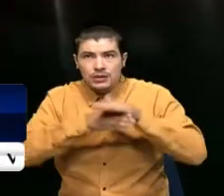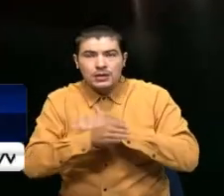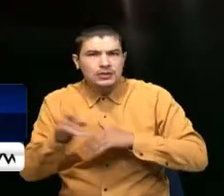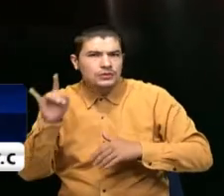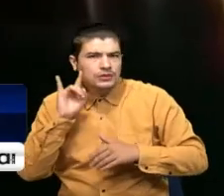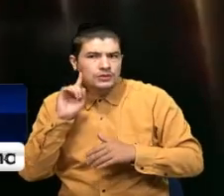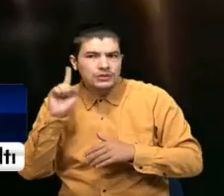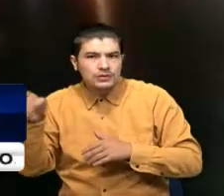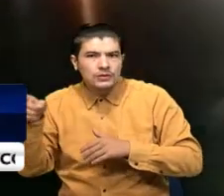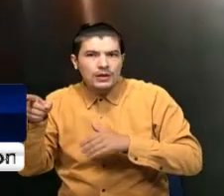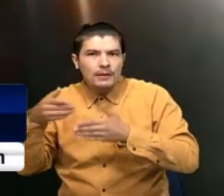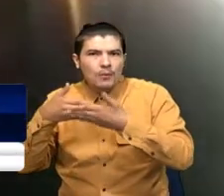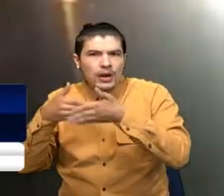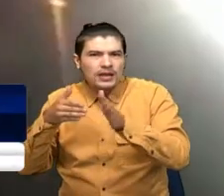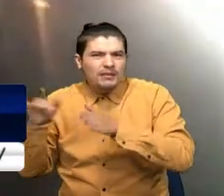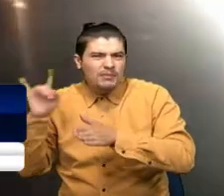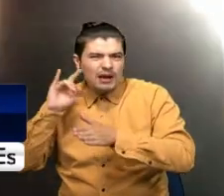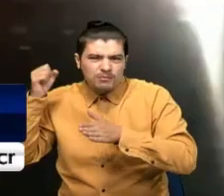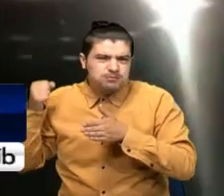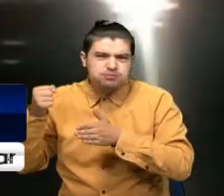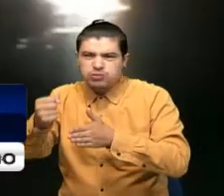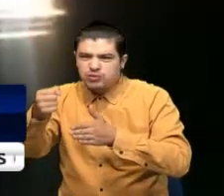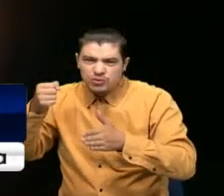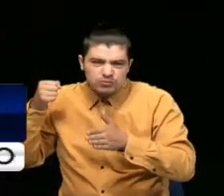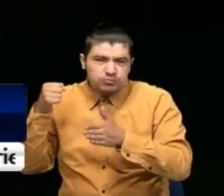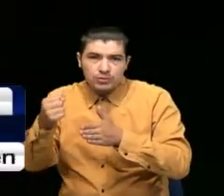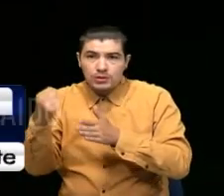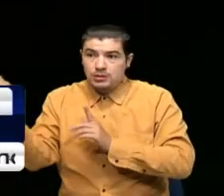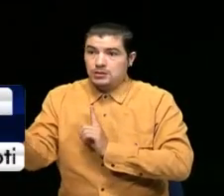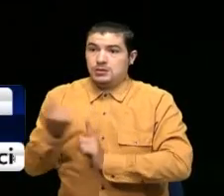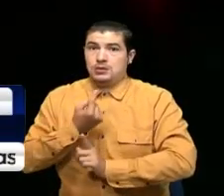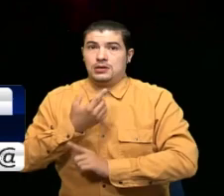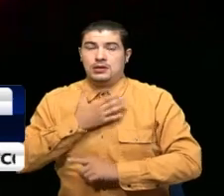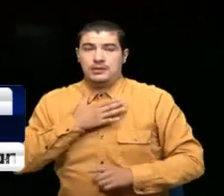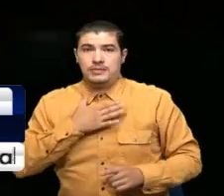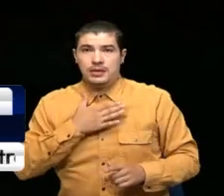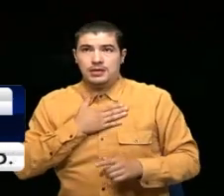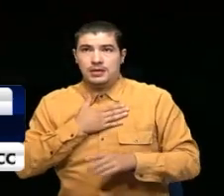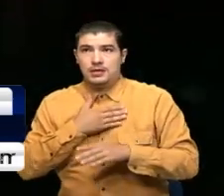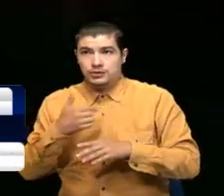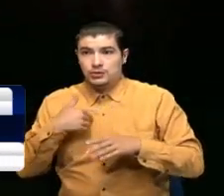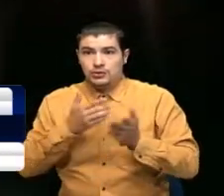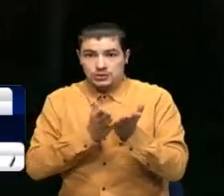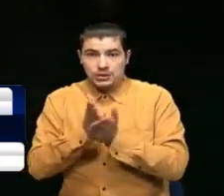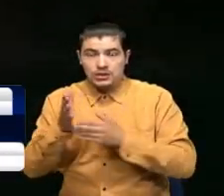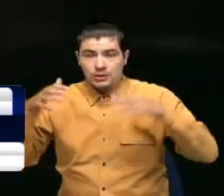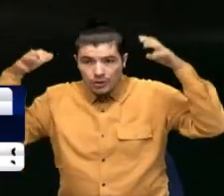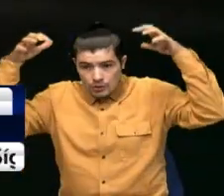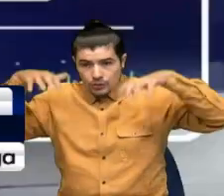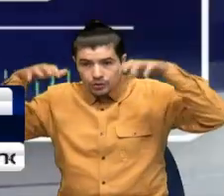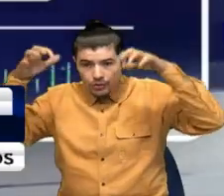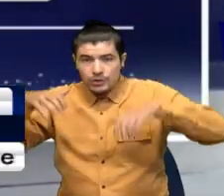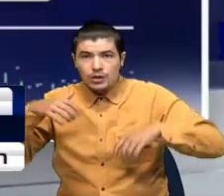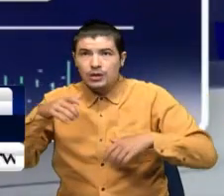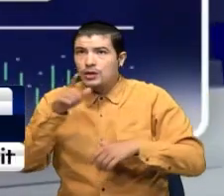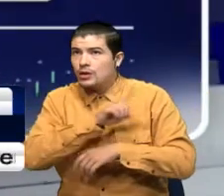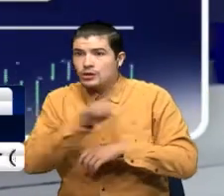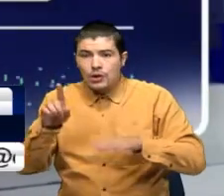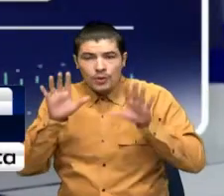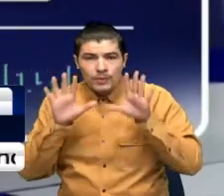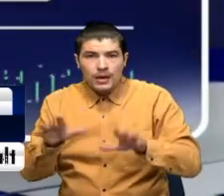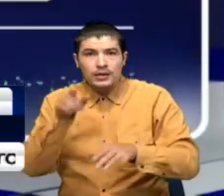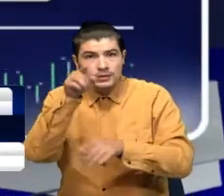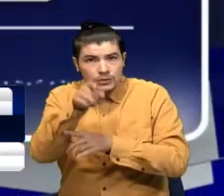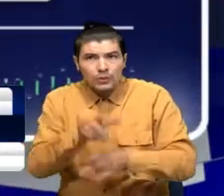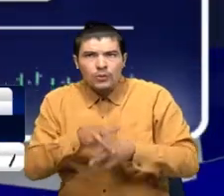Están tomando la pared. Lamentablemente llegaron a mí. Sigan la lucha, no se detengan, cuiden al